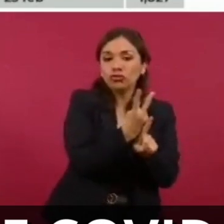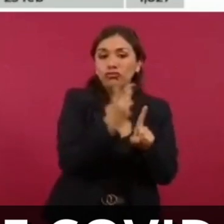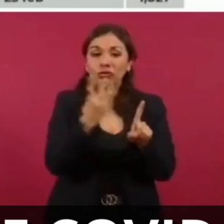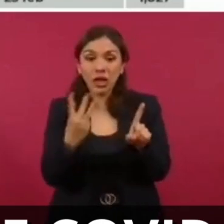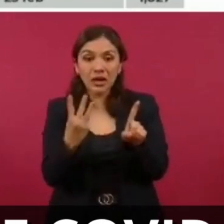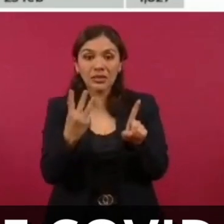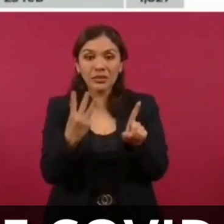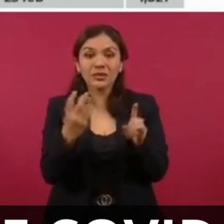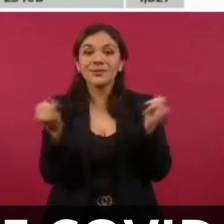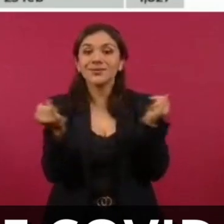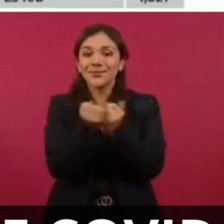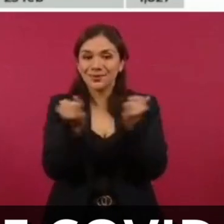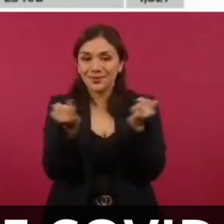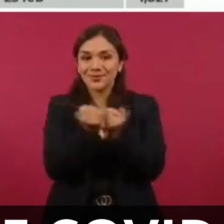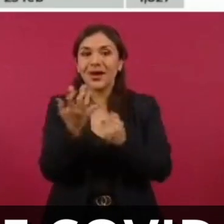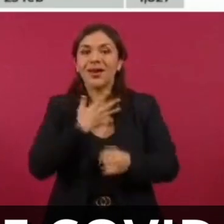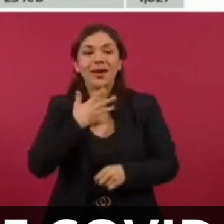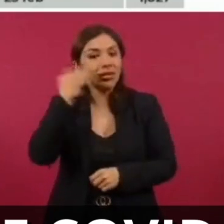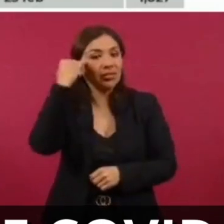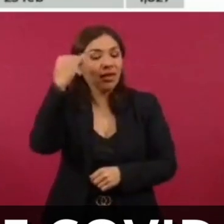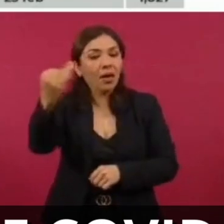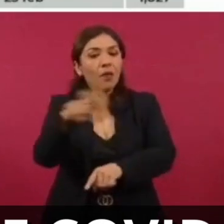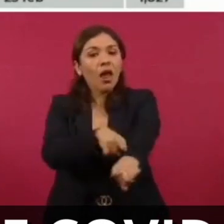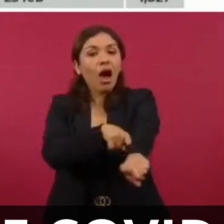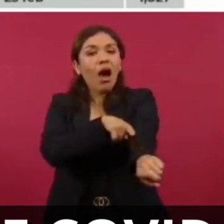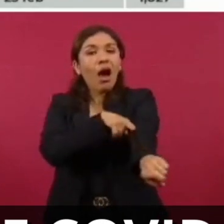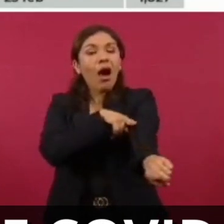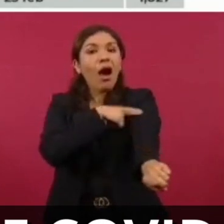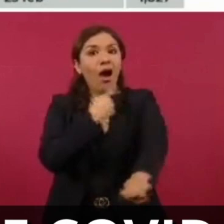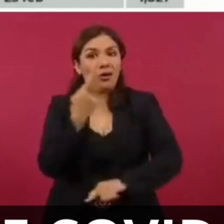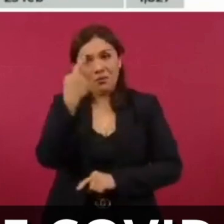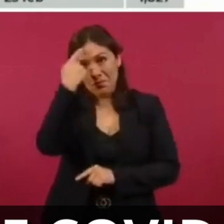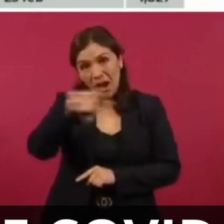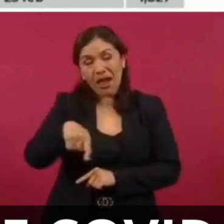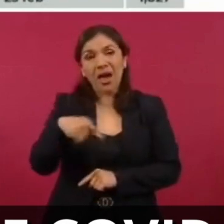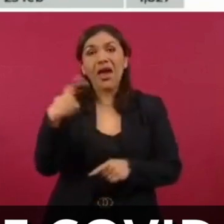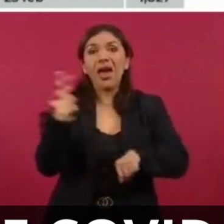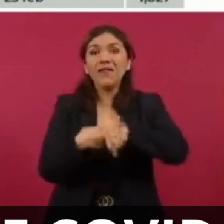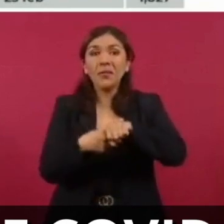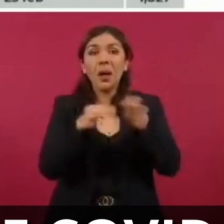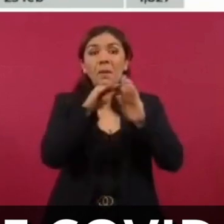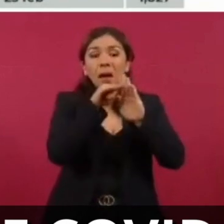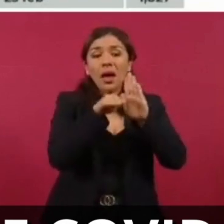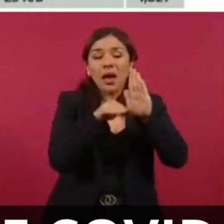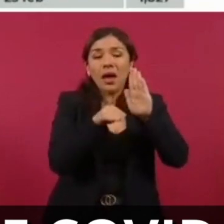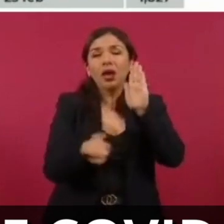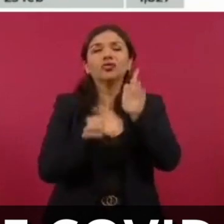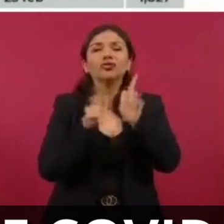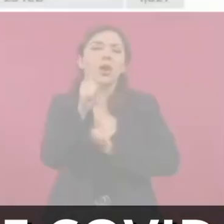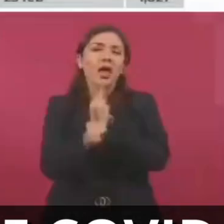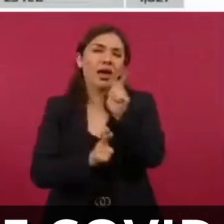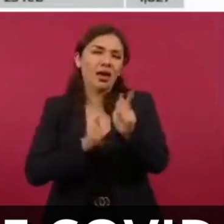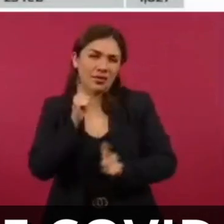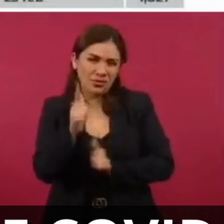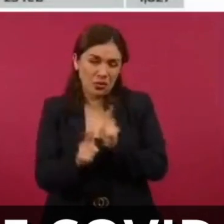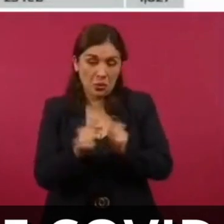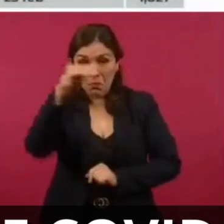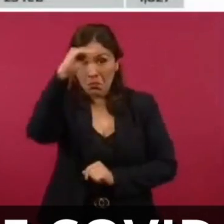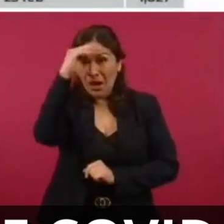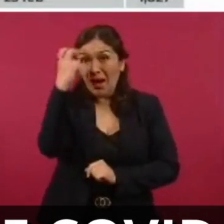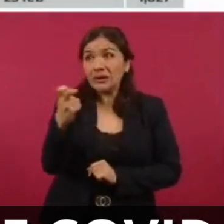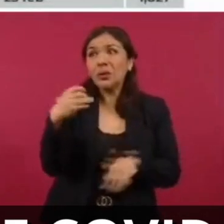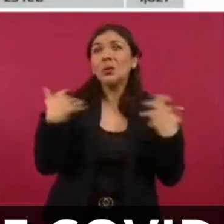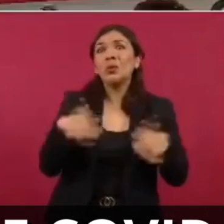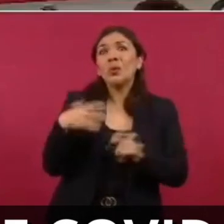que también estuvo un periodo largo en donde el descenso fue más lento. No necesariamente es algo de qué